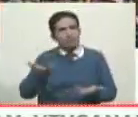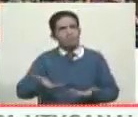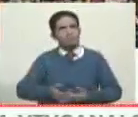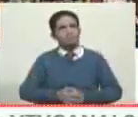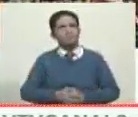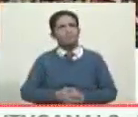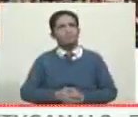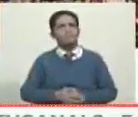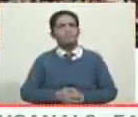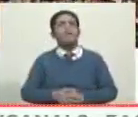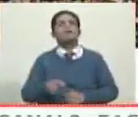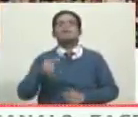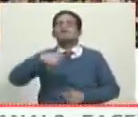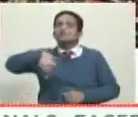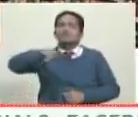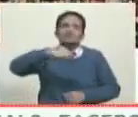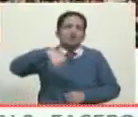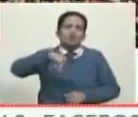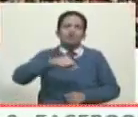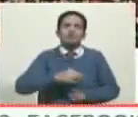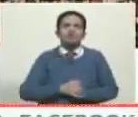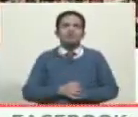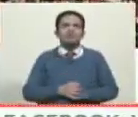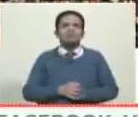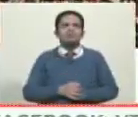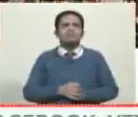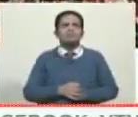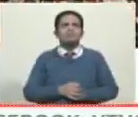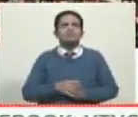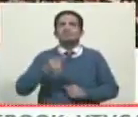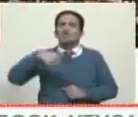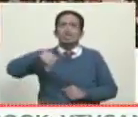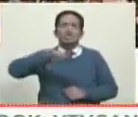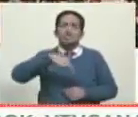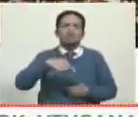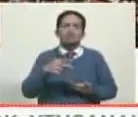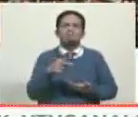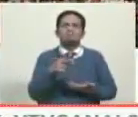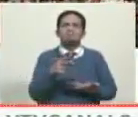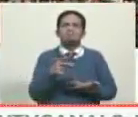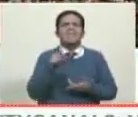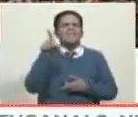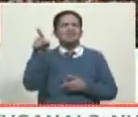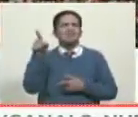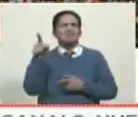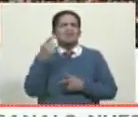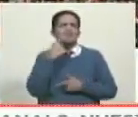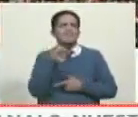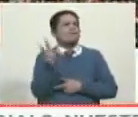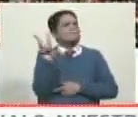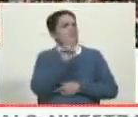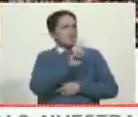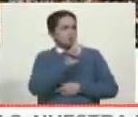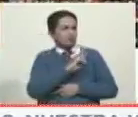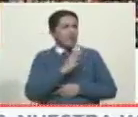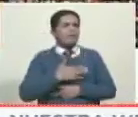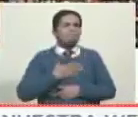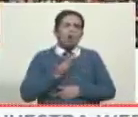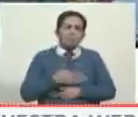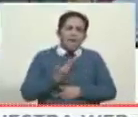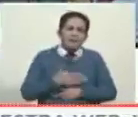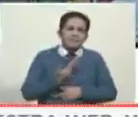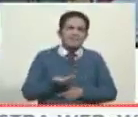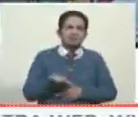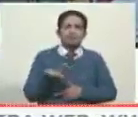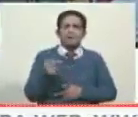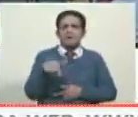no estamos en ninguna situación como ellos la han querido hacer ver no es aquí en venezuela